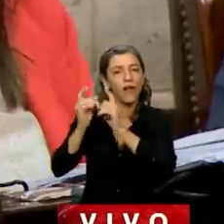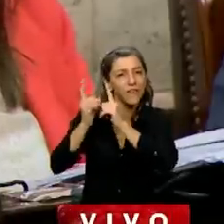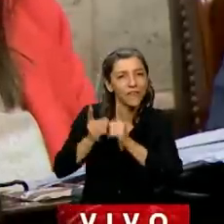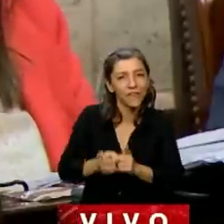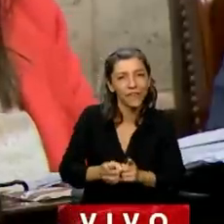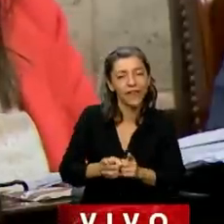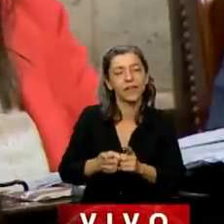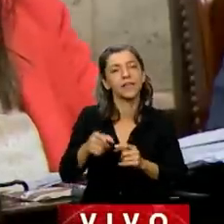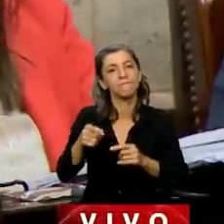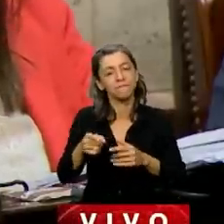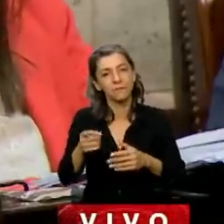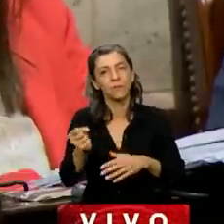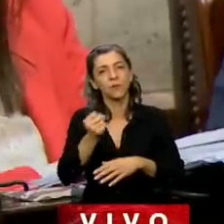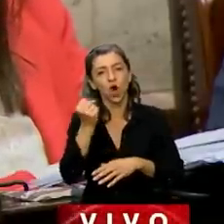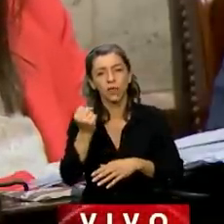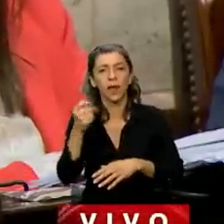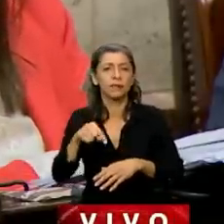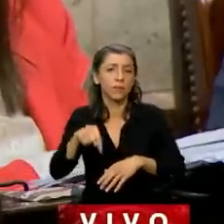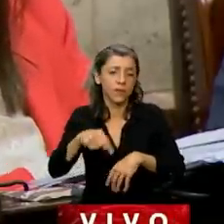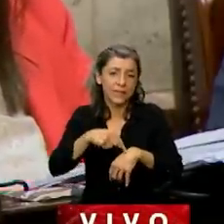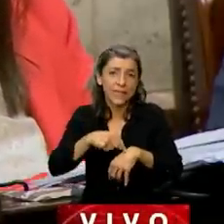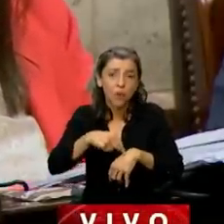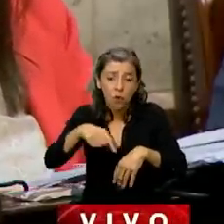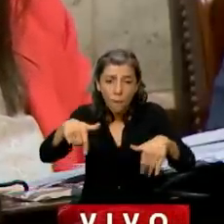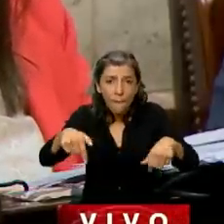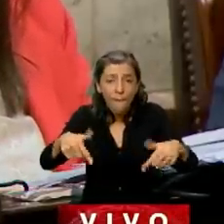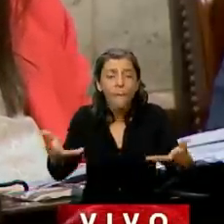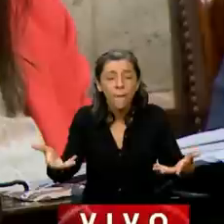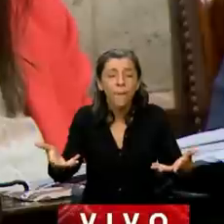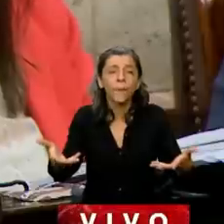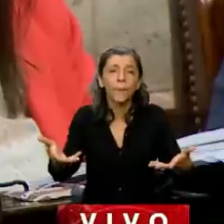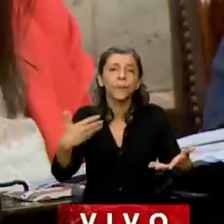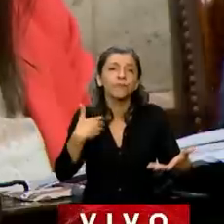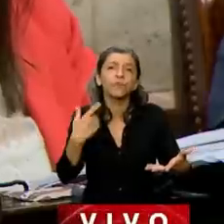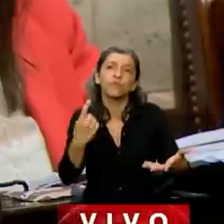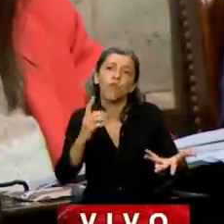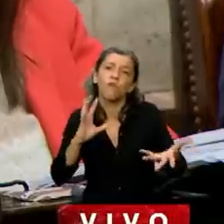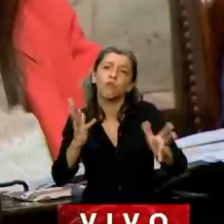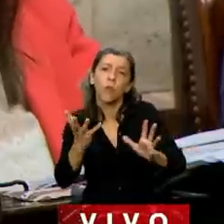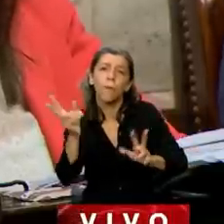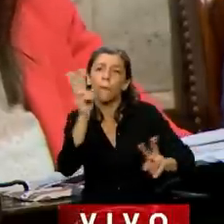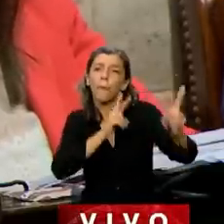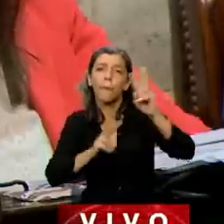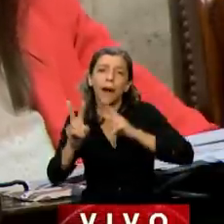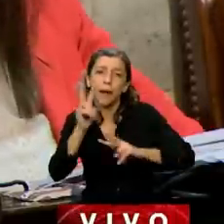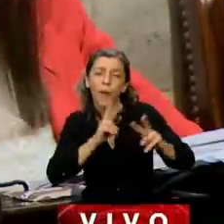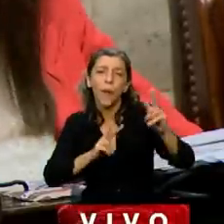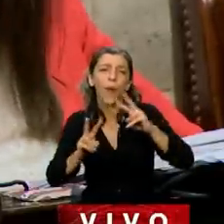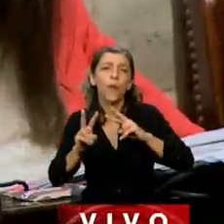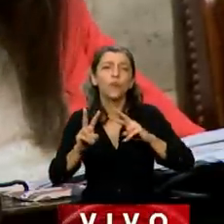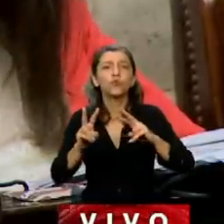es, en tiempos contemporáneos, la búsqueda de algún instrumento que mejore,